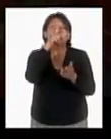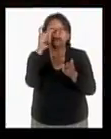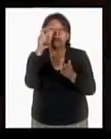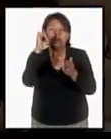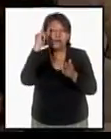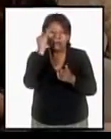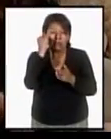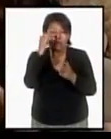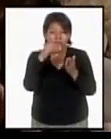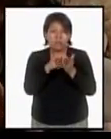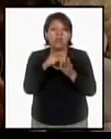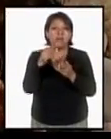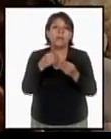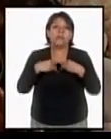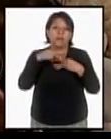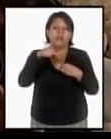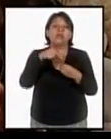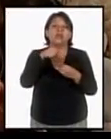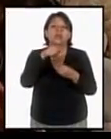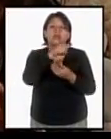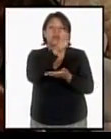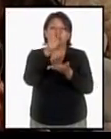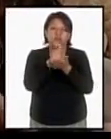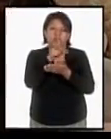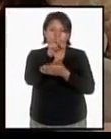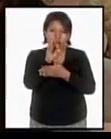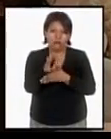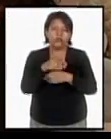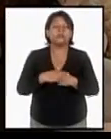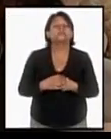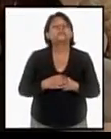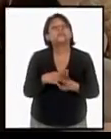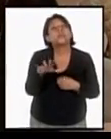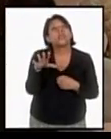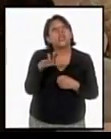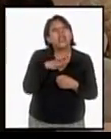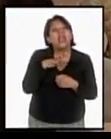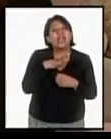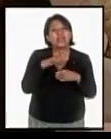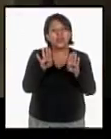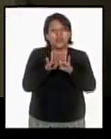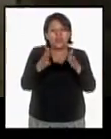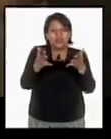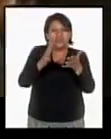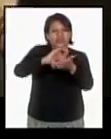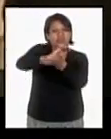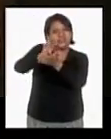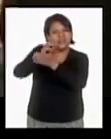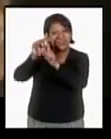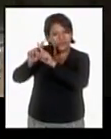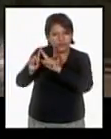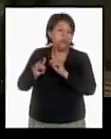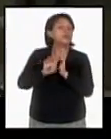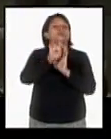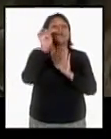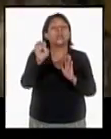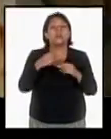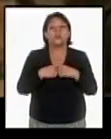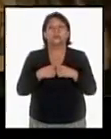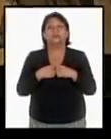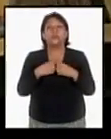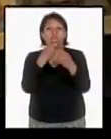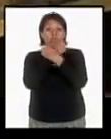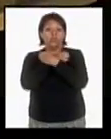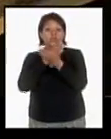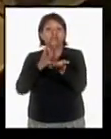Federal. Hay una gradualidad de actitudes discriminatorias. Por un lado puede ser en términos del acceso a la educación.